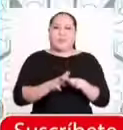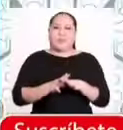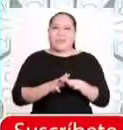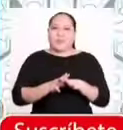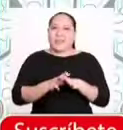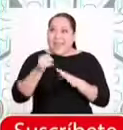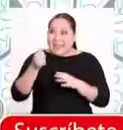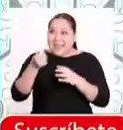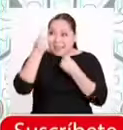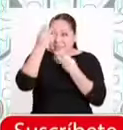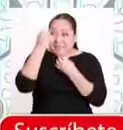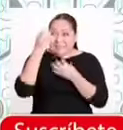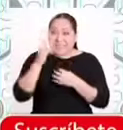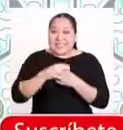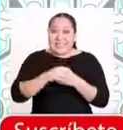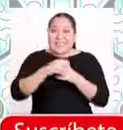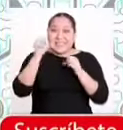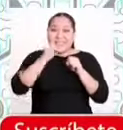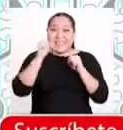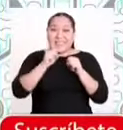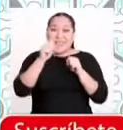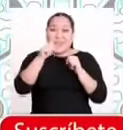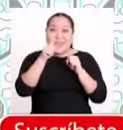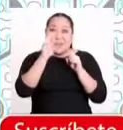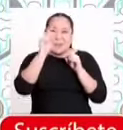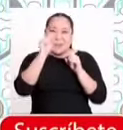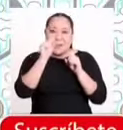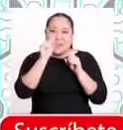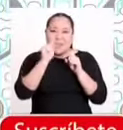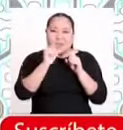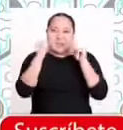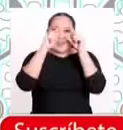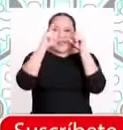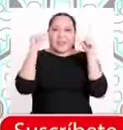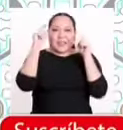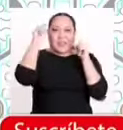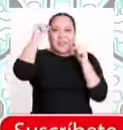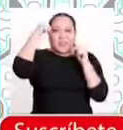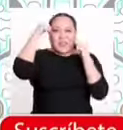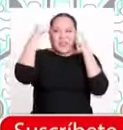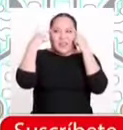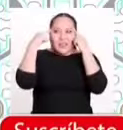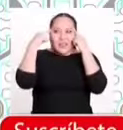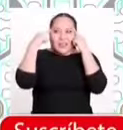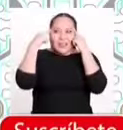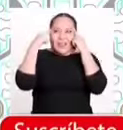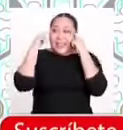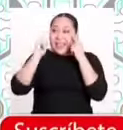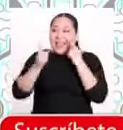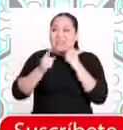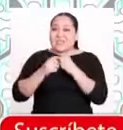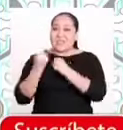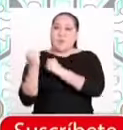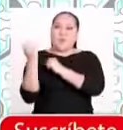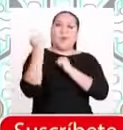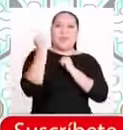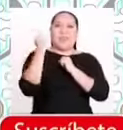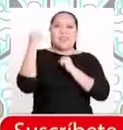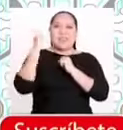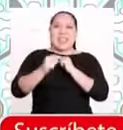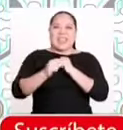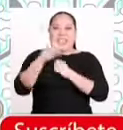¿Tienes la información? Sí, sí. Tengo algo. Lo increíble es que puedo recordarlo. Ese es un poder de este